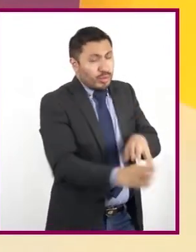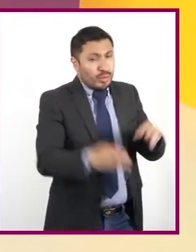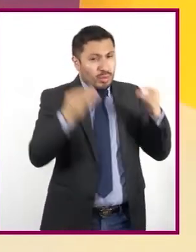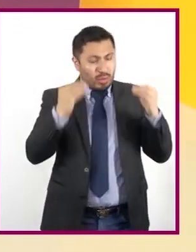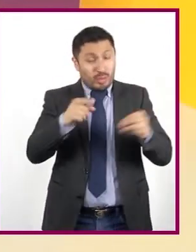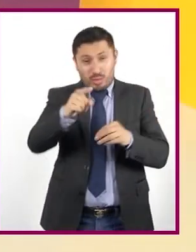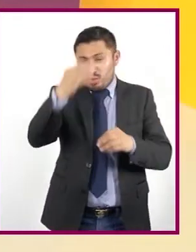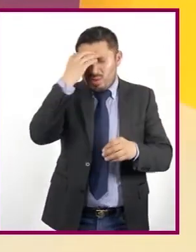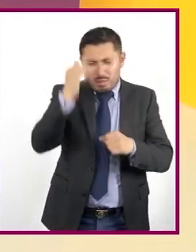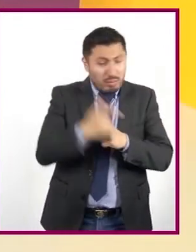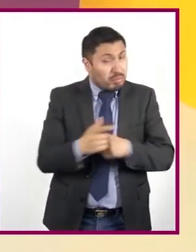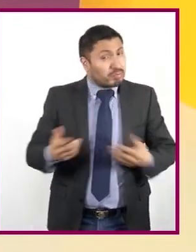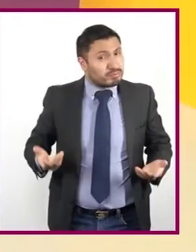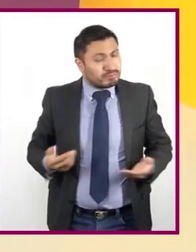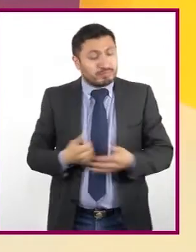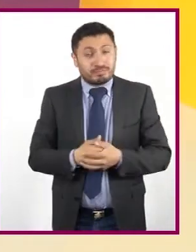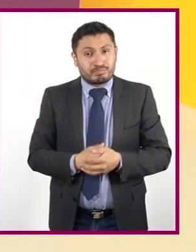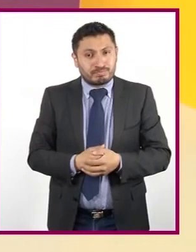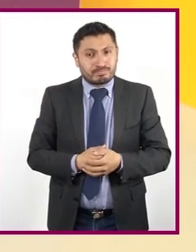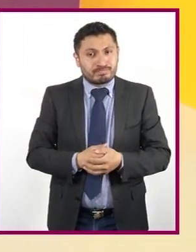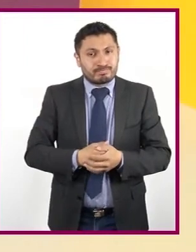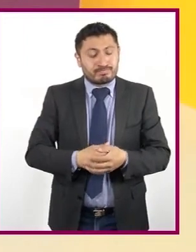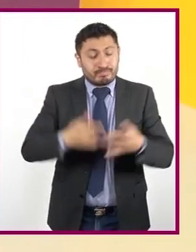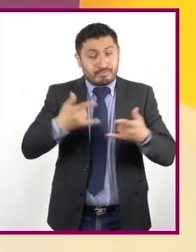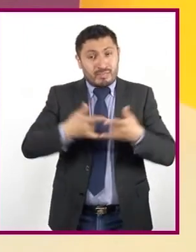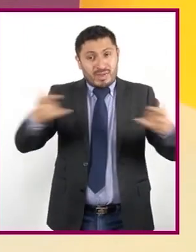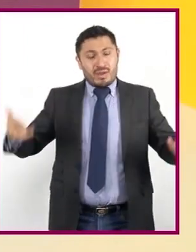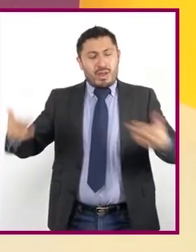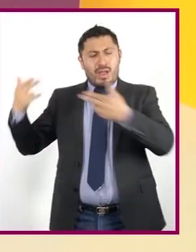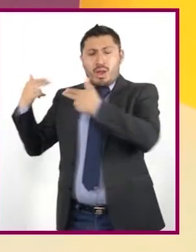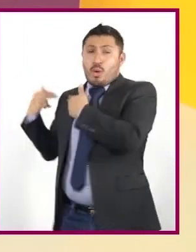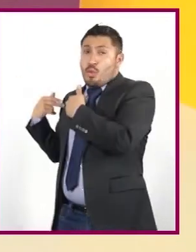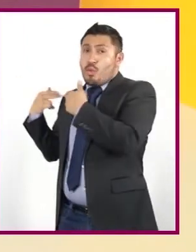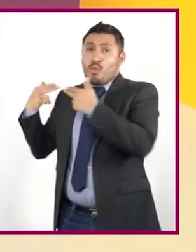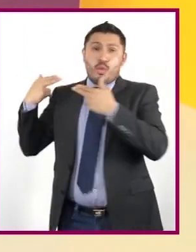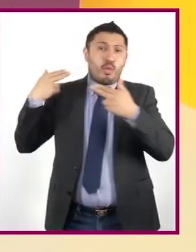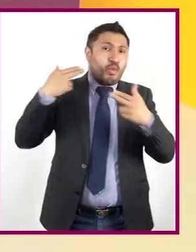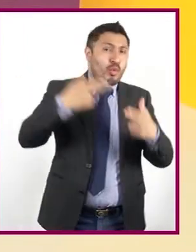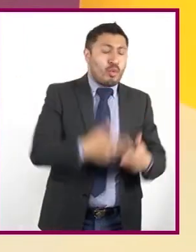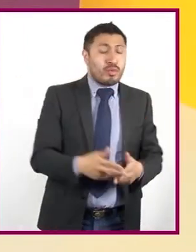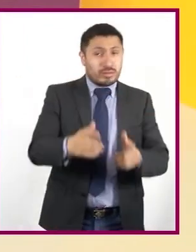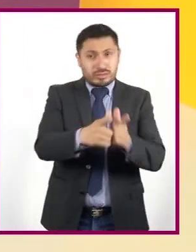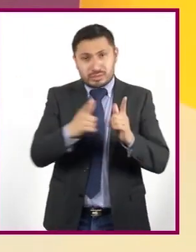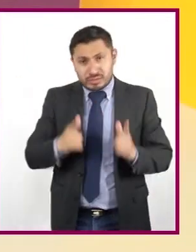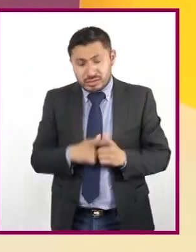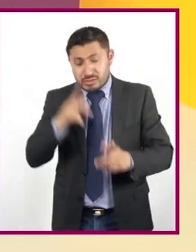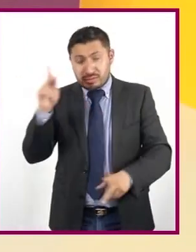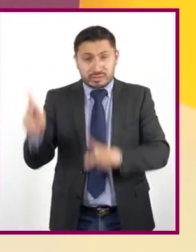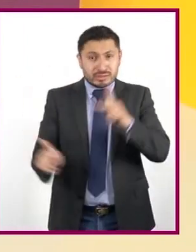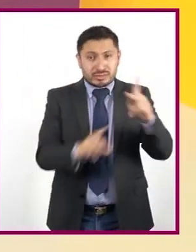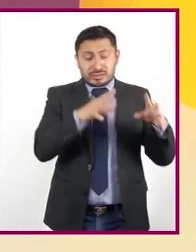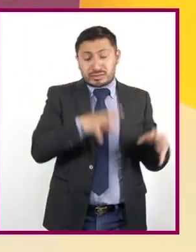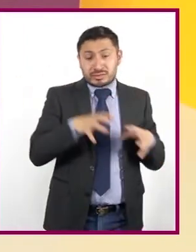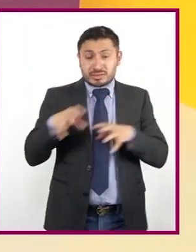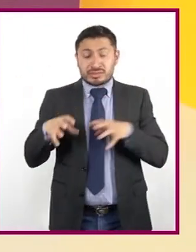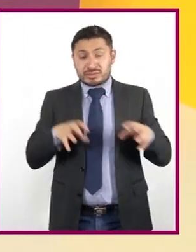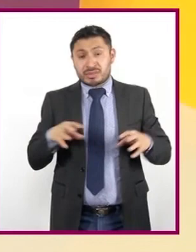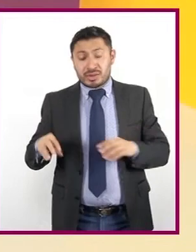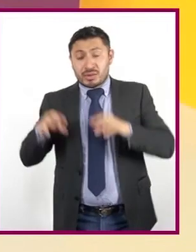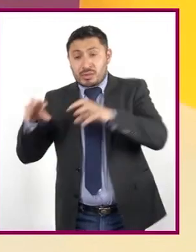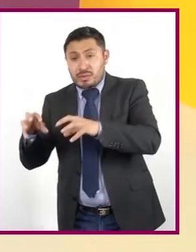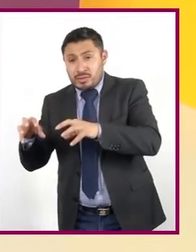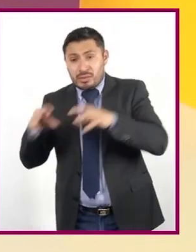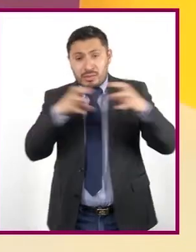un episodio así? A lo largo de la historia, varios grupos poblacionales han cambiado de lugar en que se